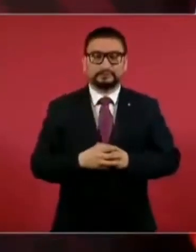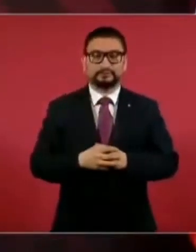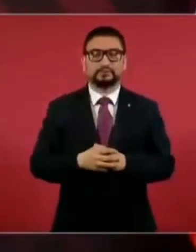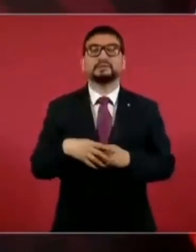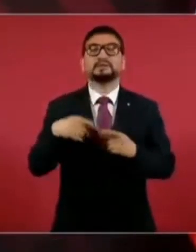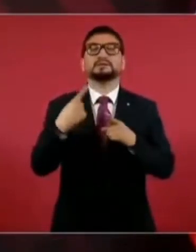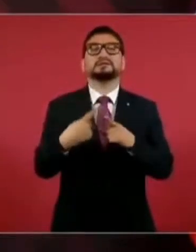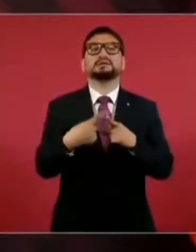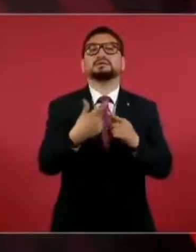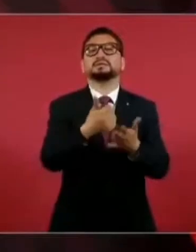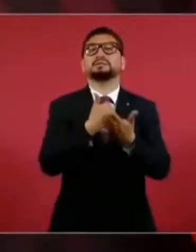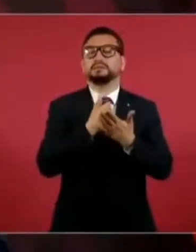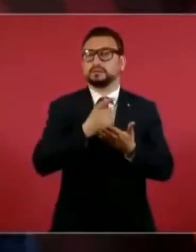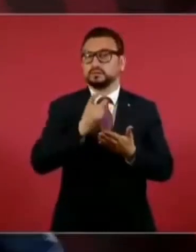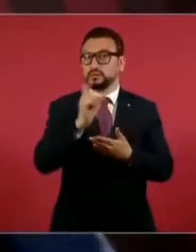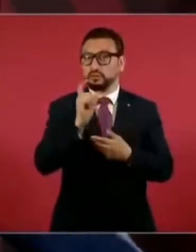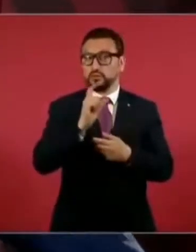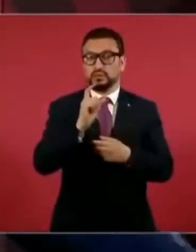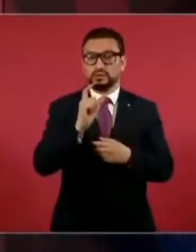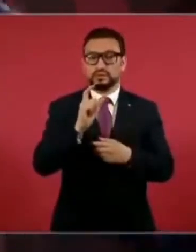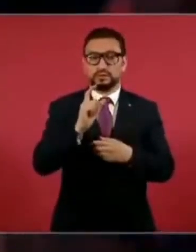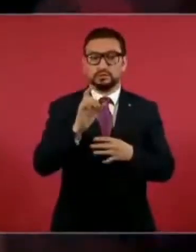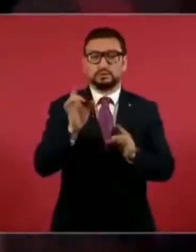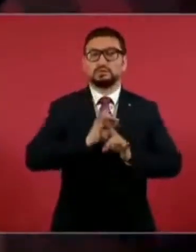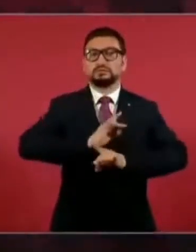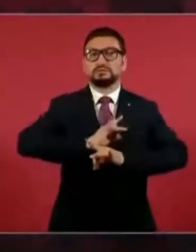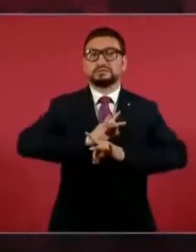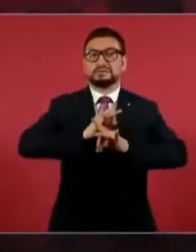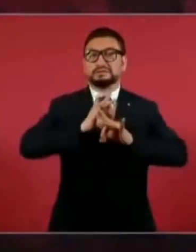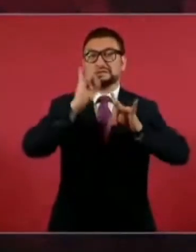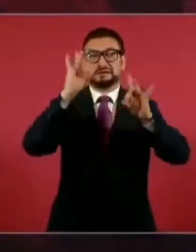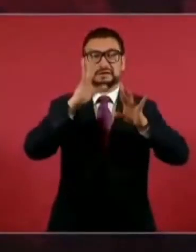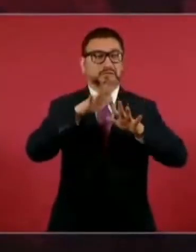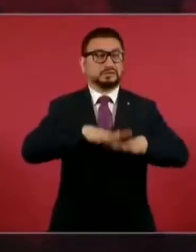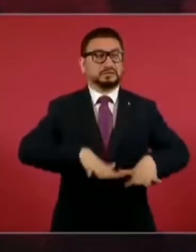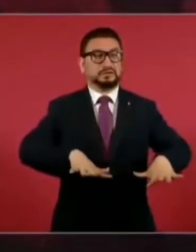me sacó adelante cuando la ola azul